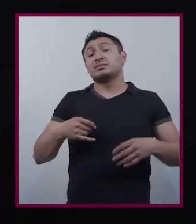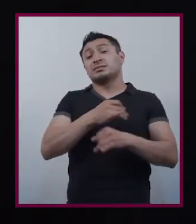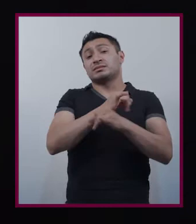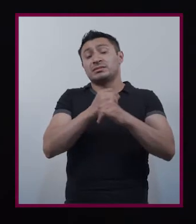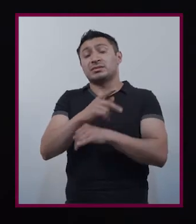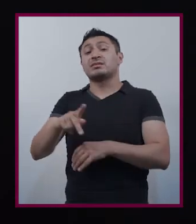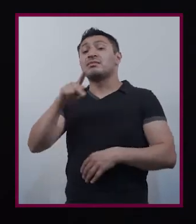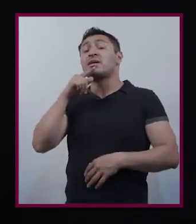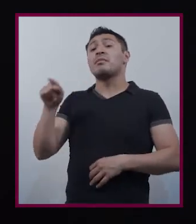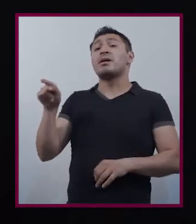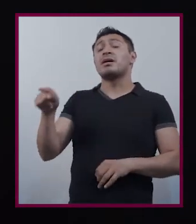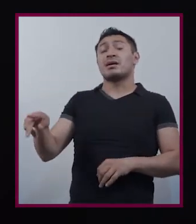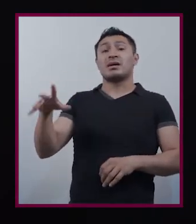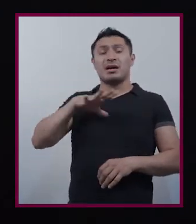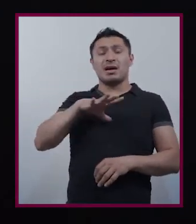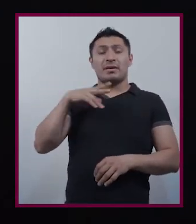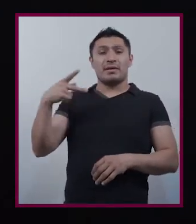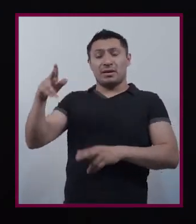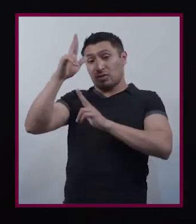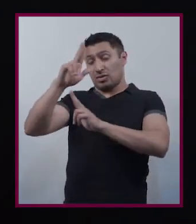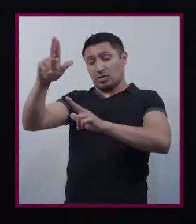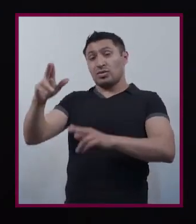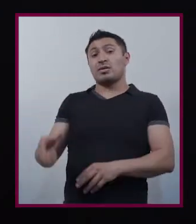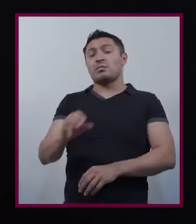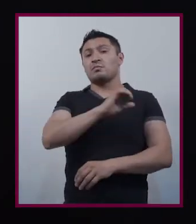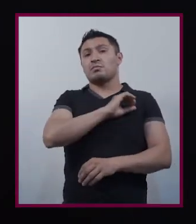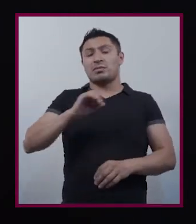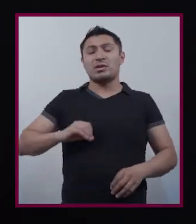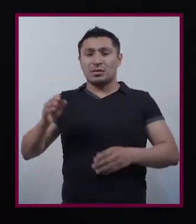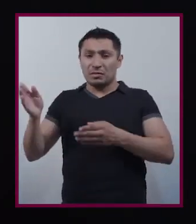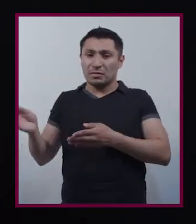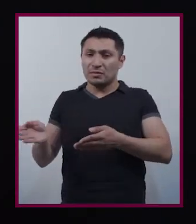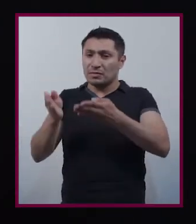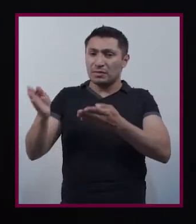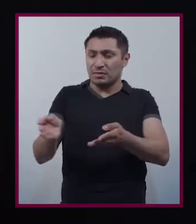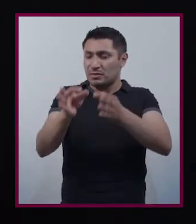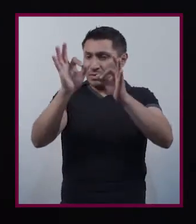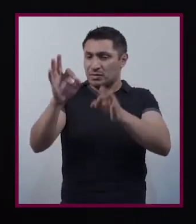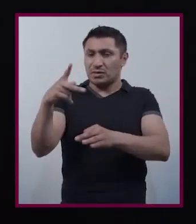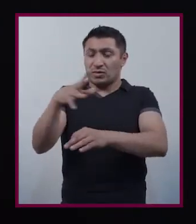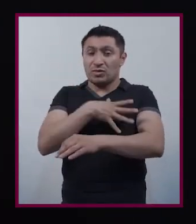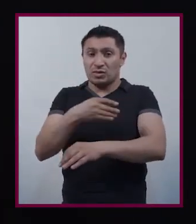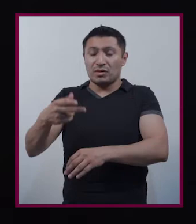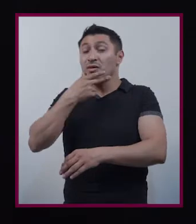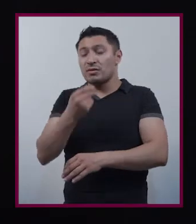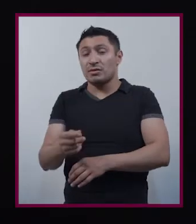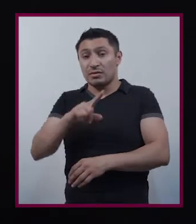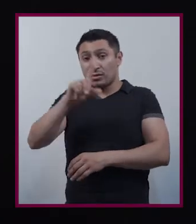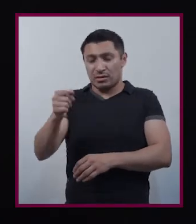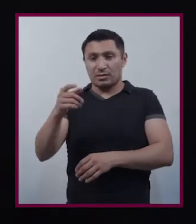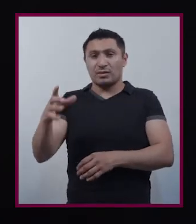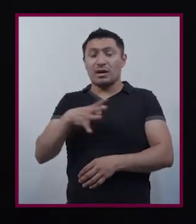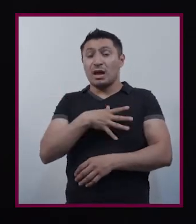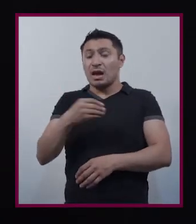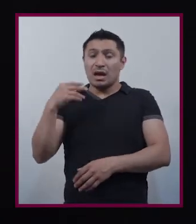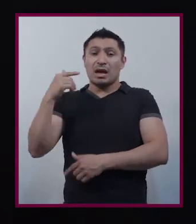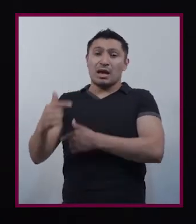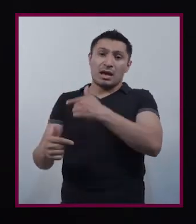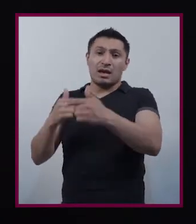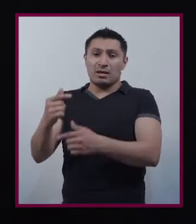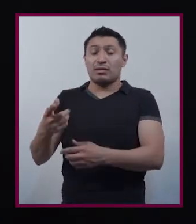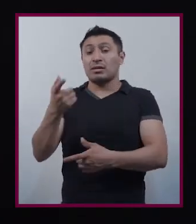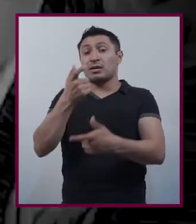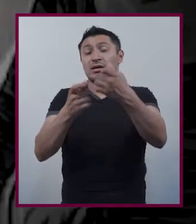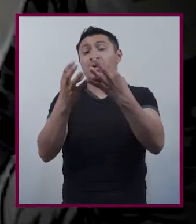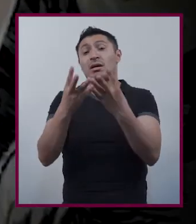de Jerónimo tenía en su honor la obligación de sostener con decoro a su hijo. Con el tiempo comenzaron a llegar los hijos y el dinero a